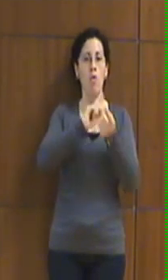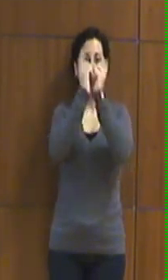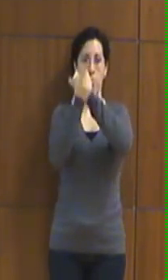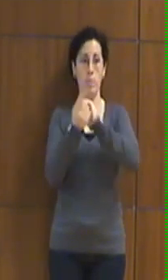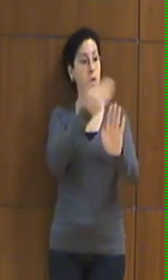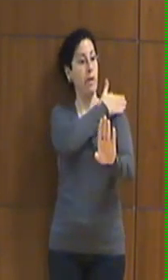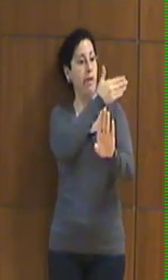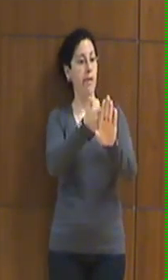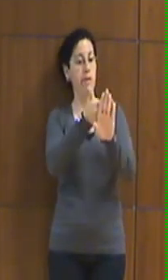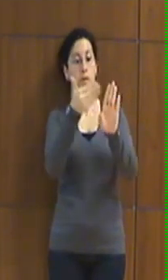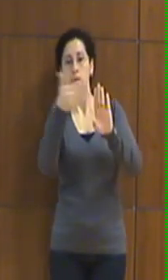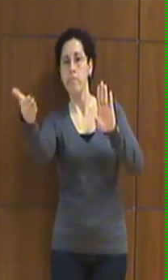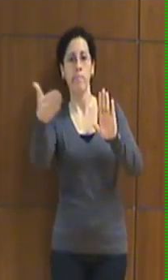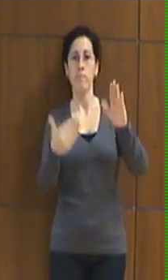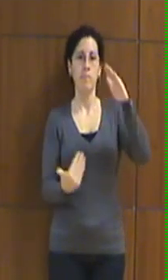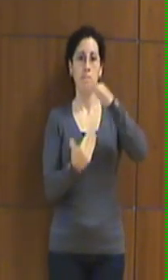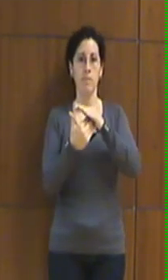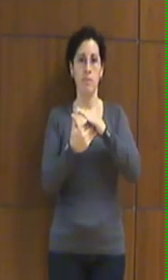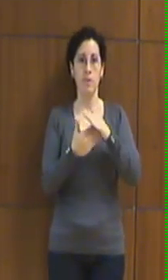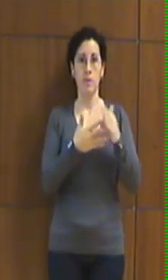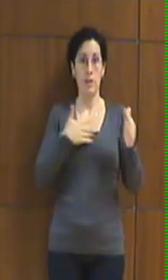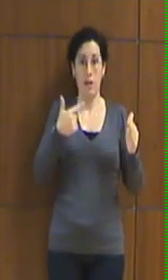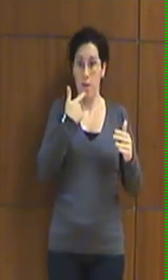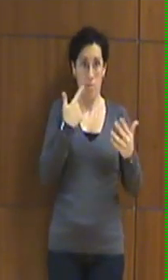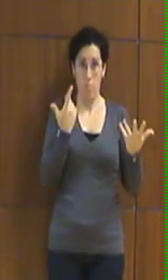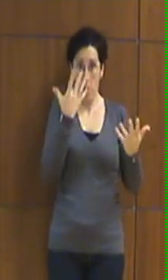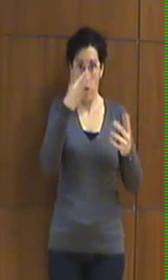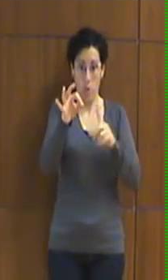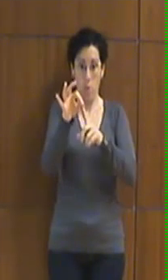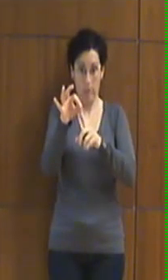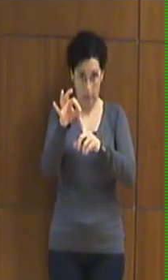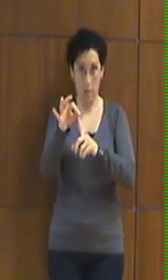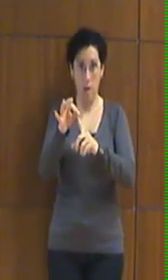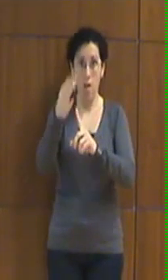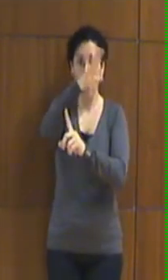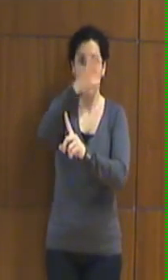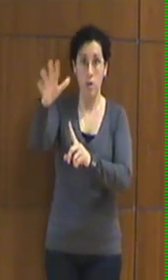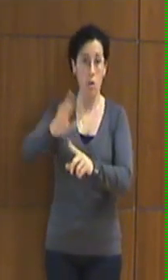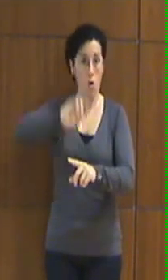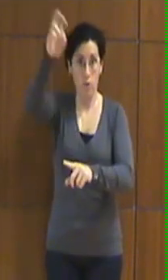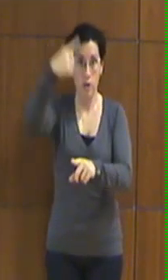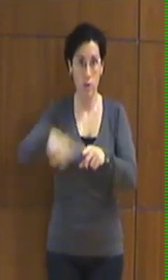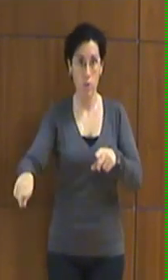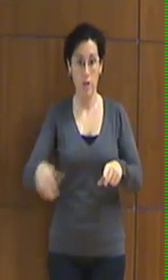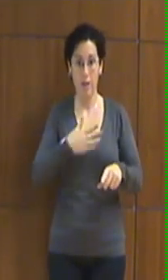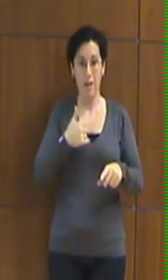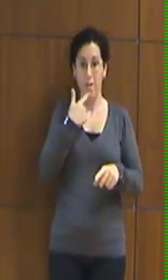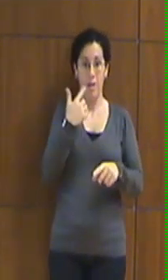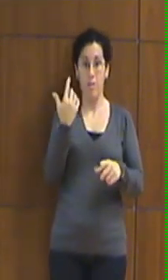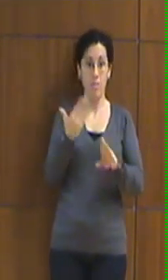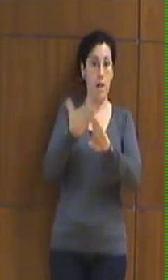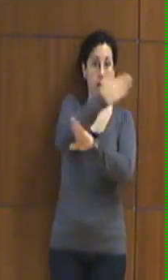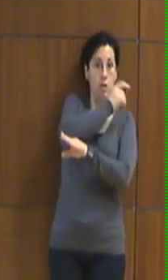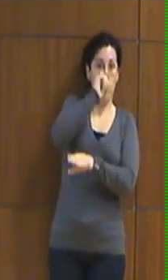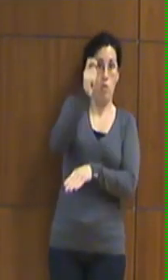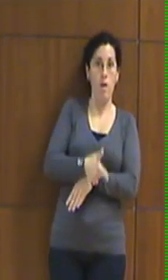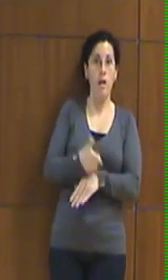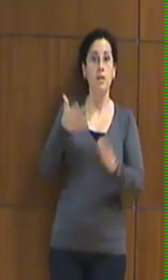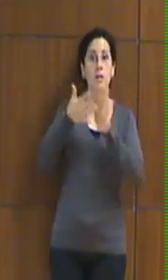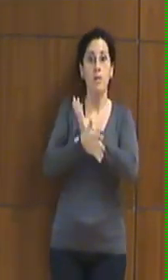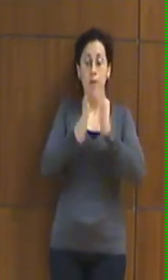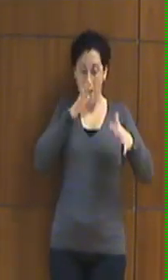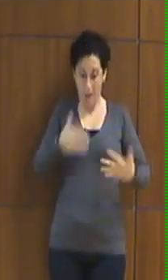problema es que lo de los 50 no vale, a 55 tendrás otras cosas y estarás continuamente. La diferencia es que ahora en 6 meses la evolución es lo que